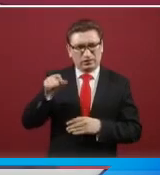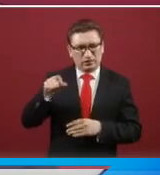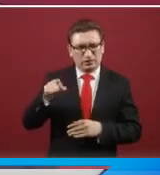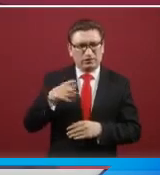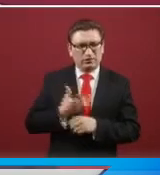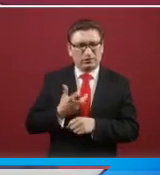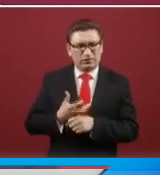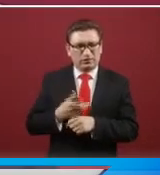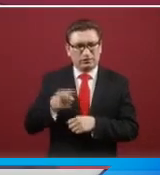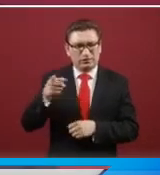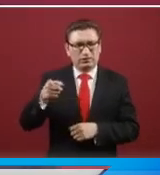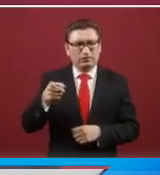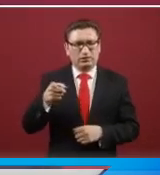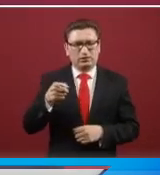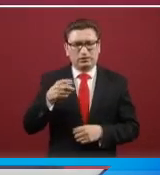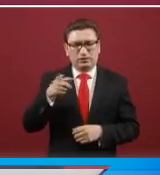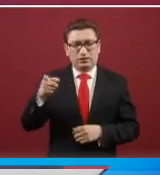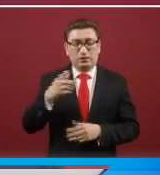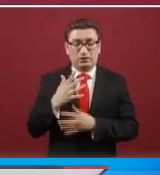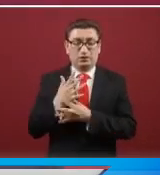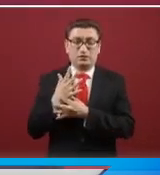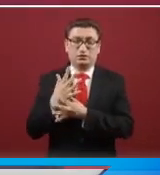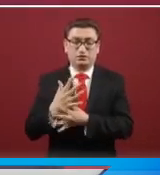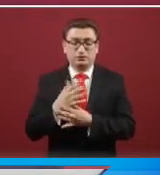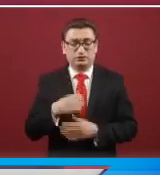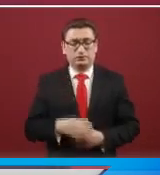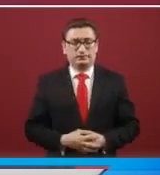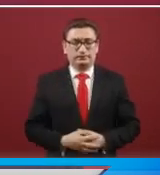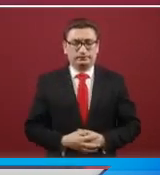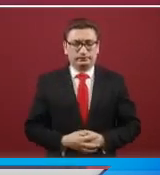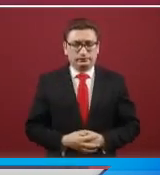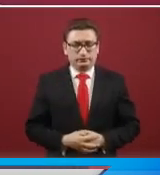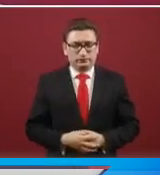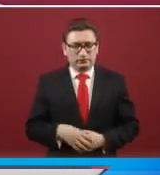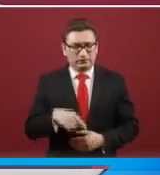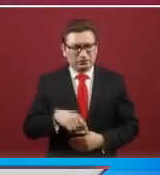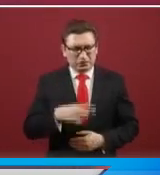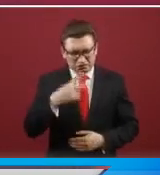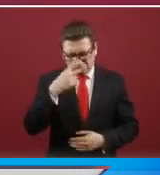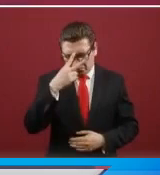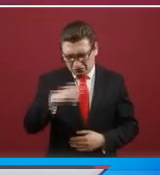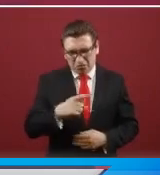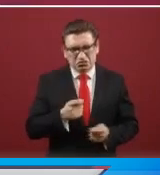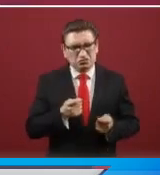que llegó a afirmar que para dominar México no había